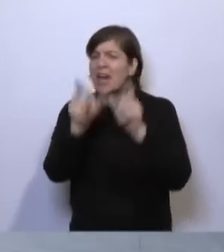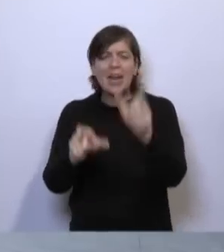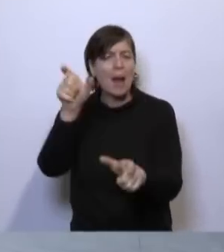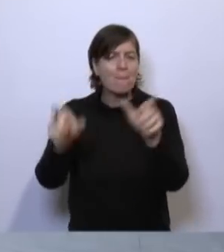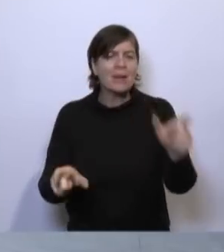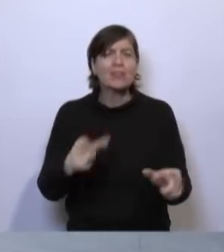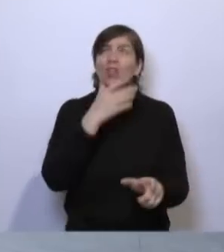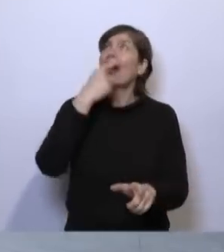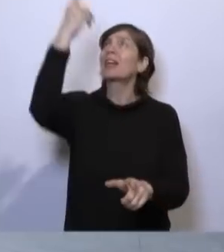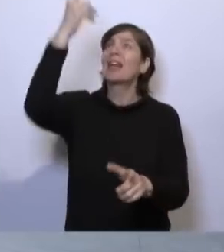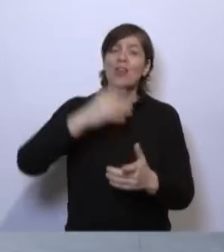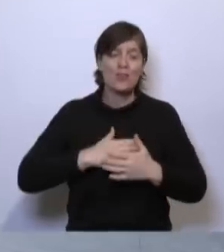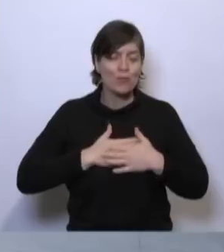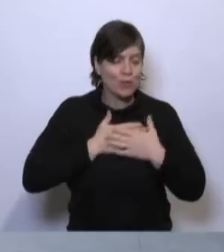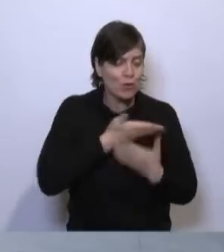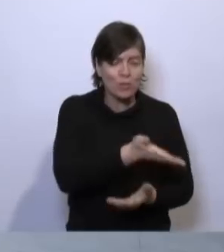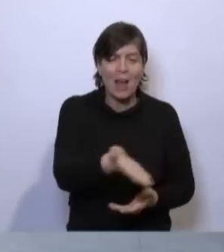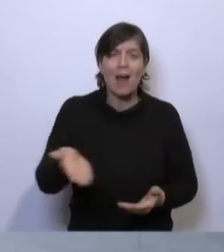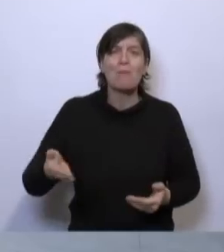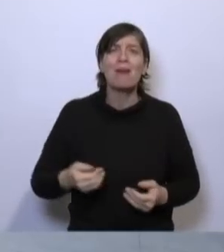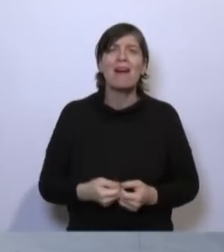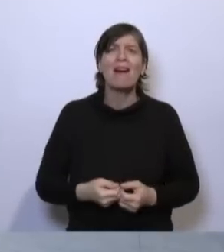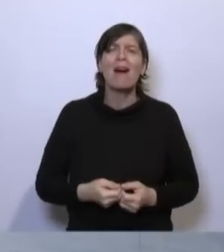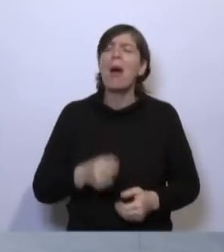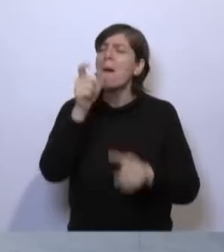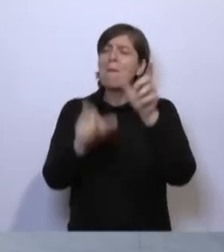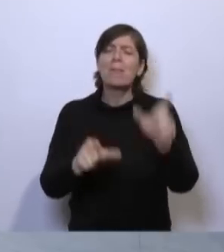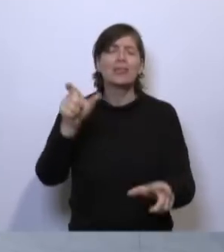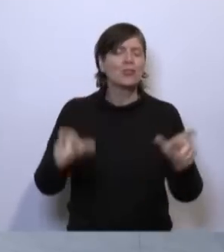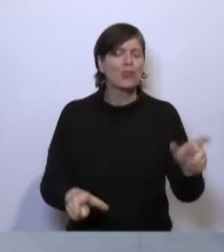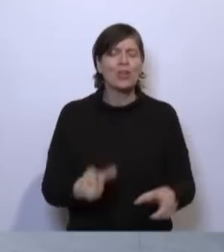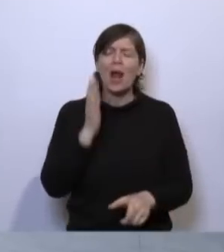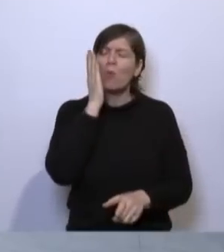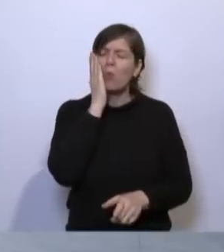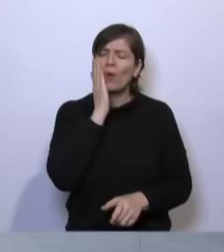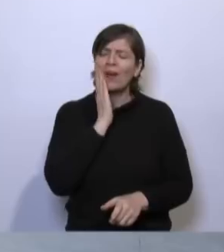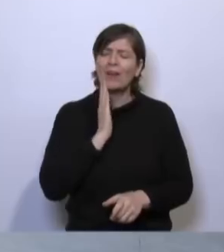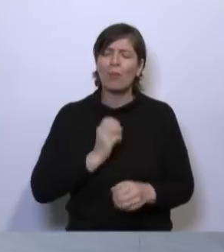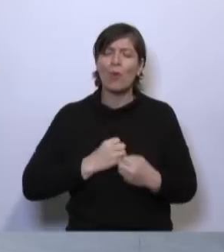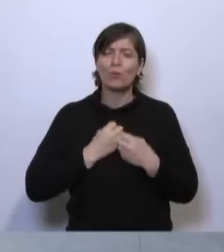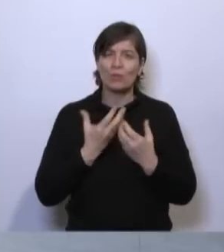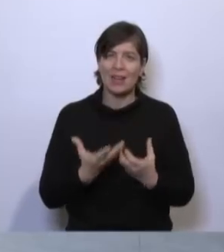paz. Aquellos que ama el Señor, los de buena